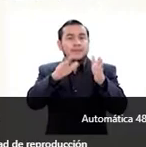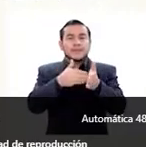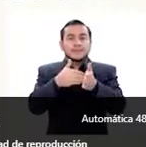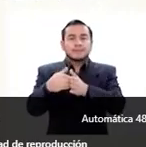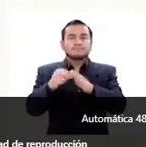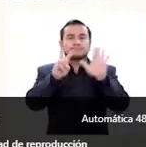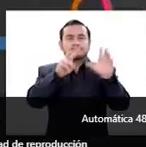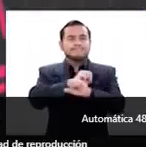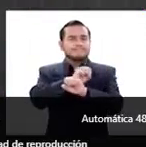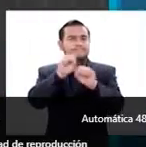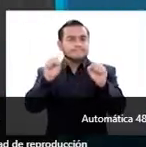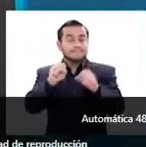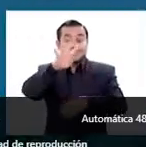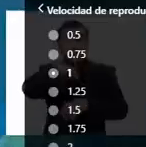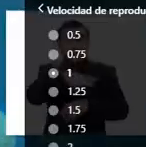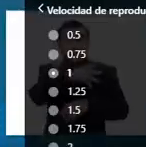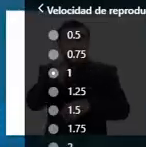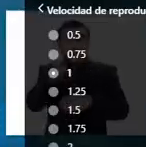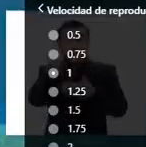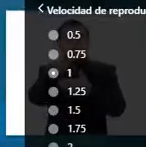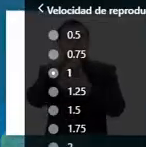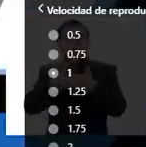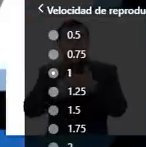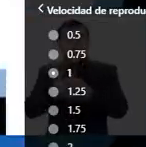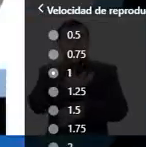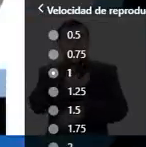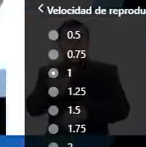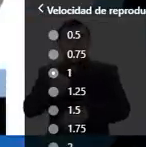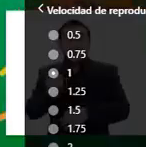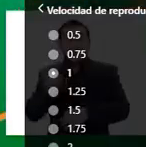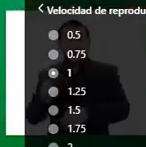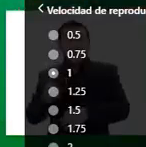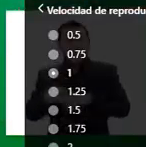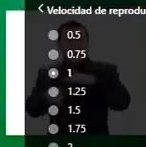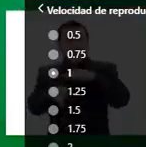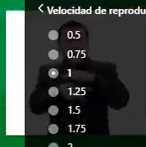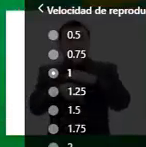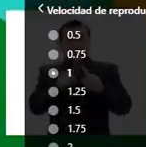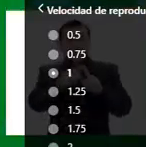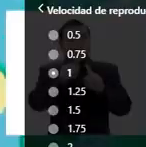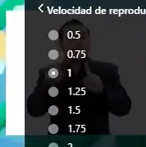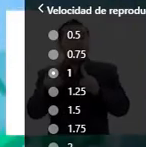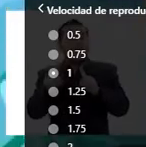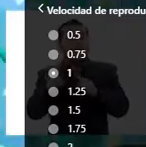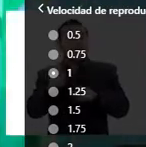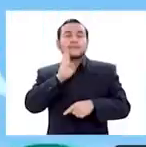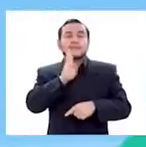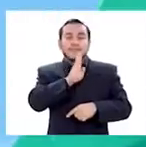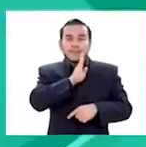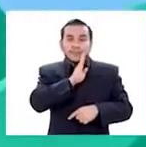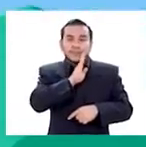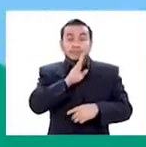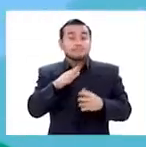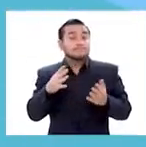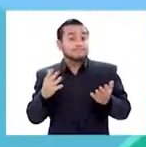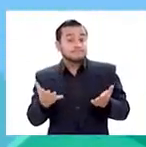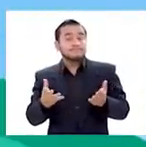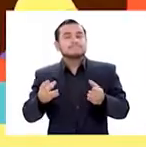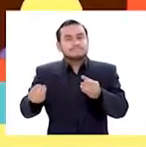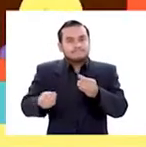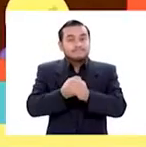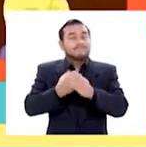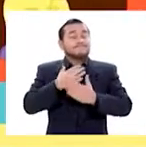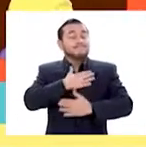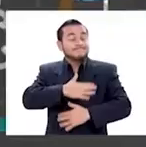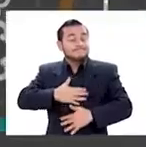las 7 de la mañana. La programación está diseñada para estudiantes desde educación inicial y parvularia hasta bachillerato e